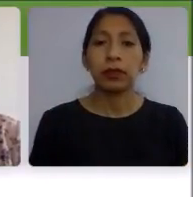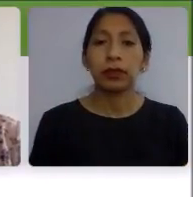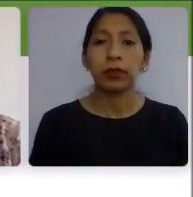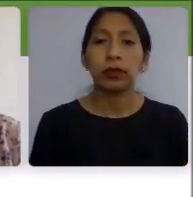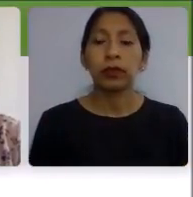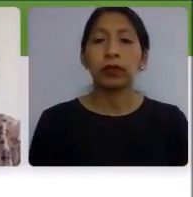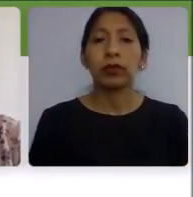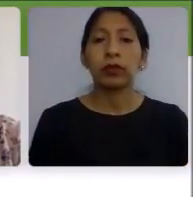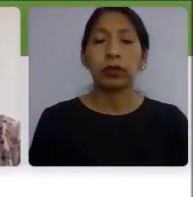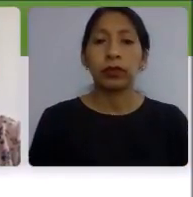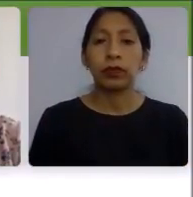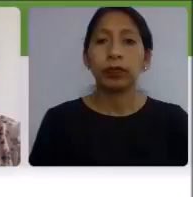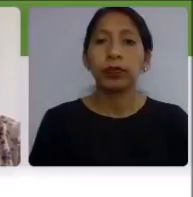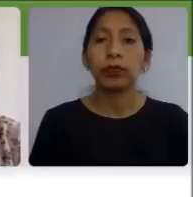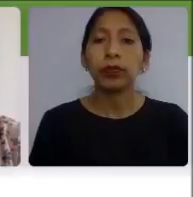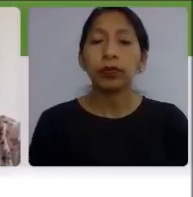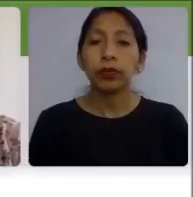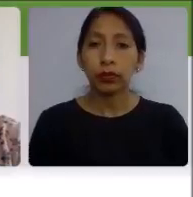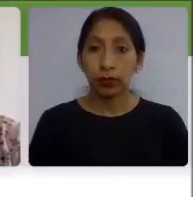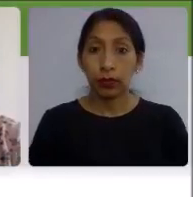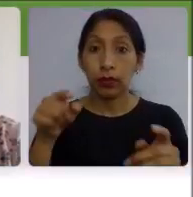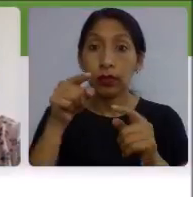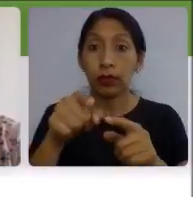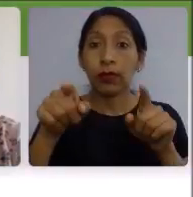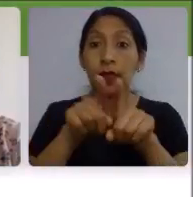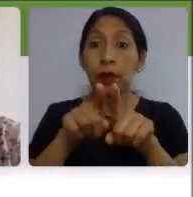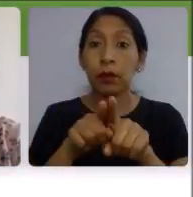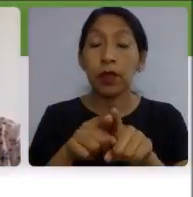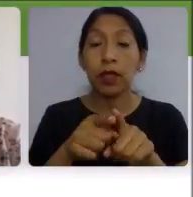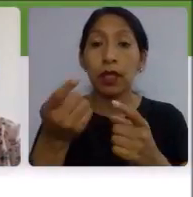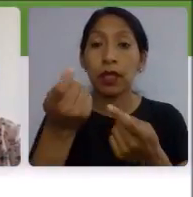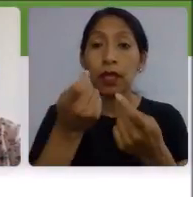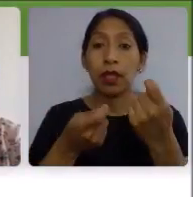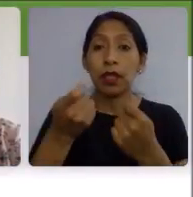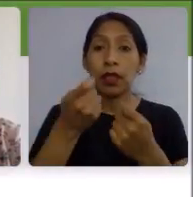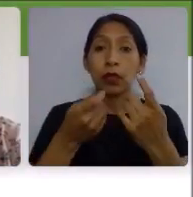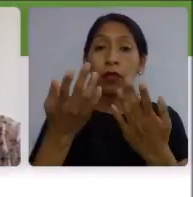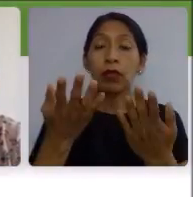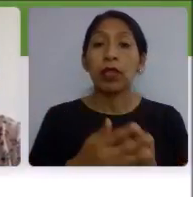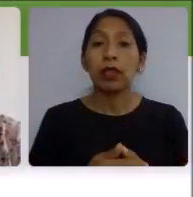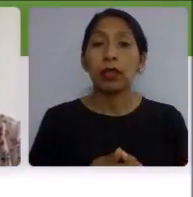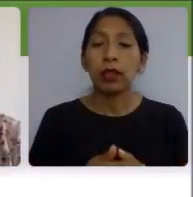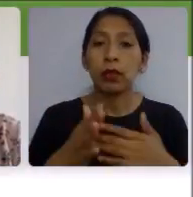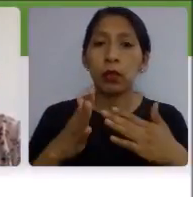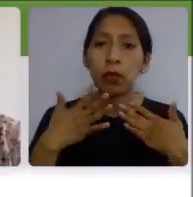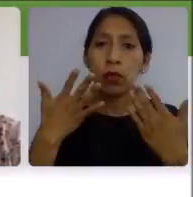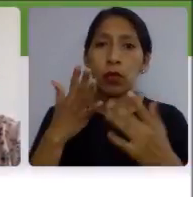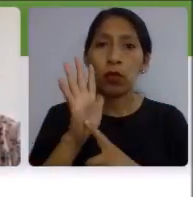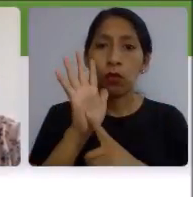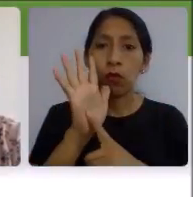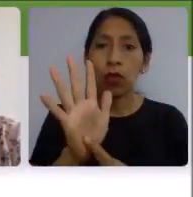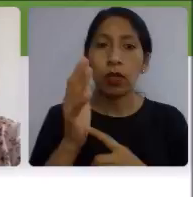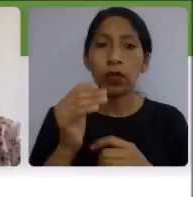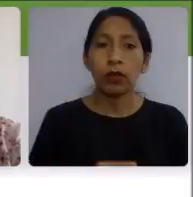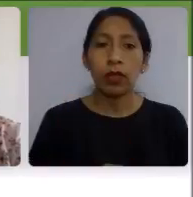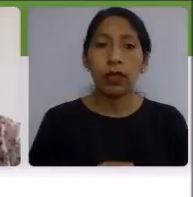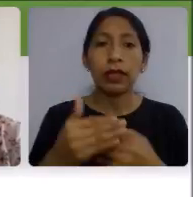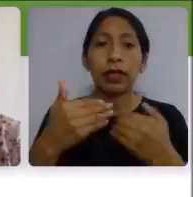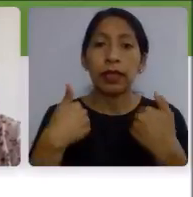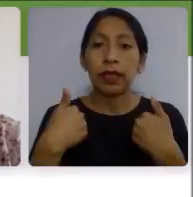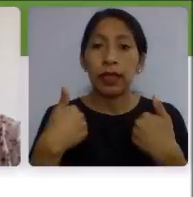debes tener en cuenta es que las ofertas que tú muestras, que tú ofreces, tienen que